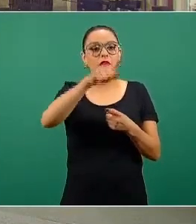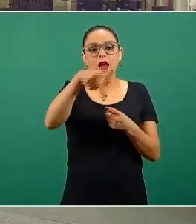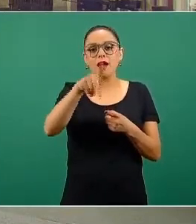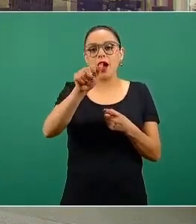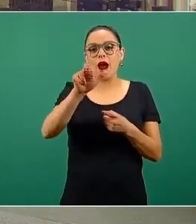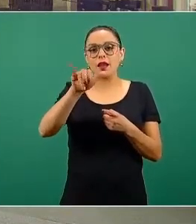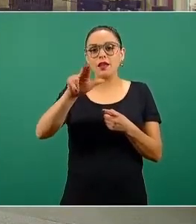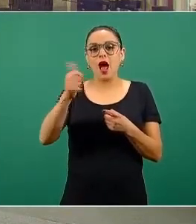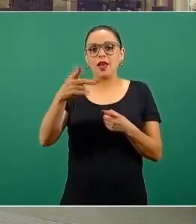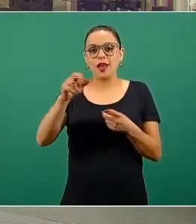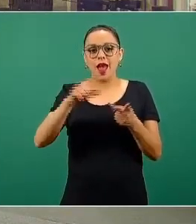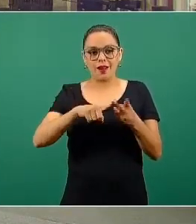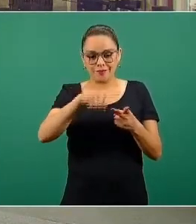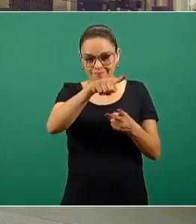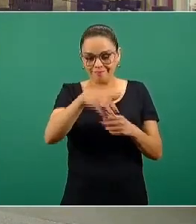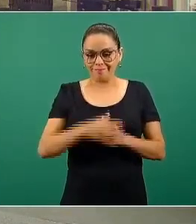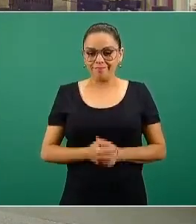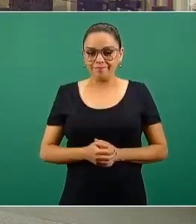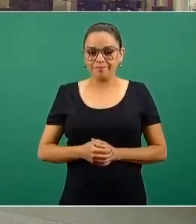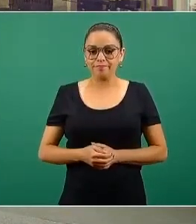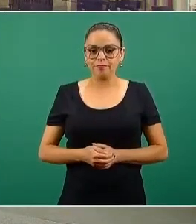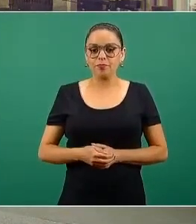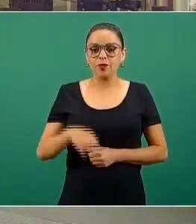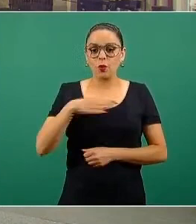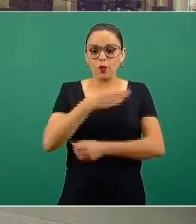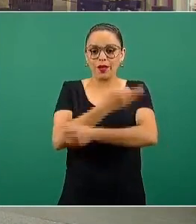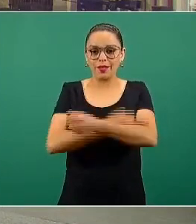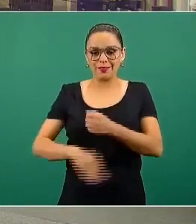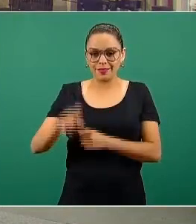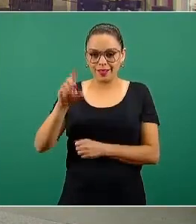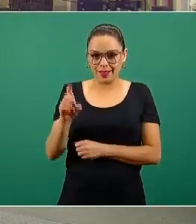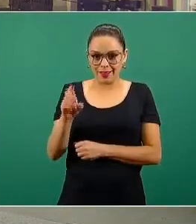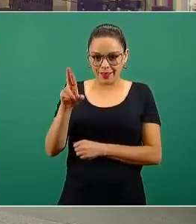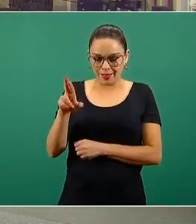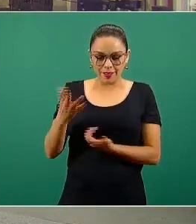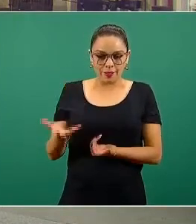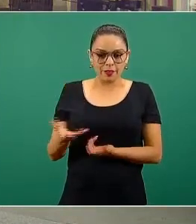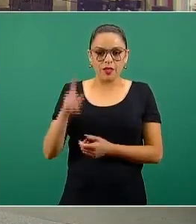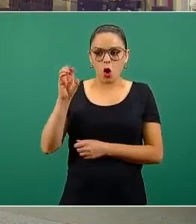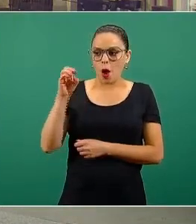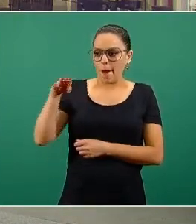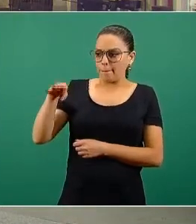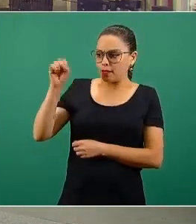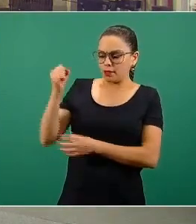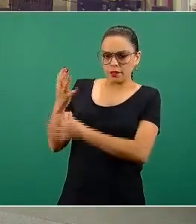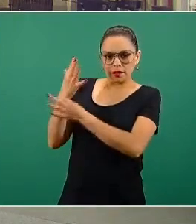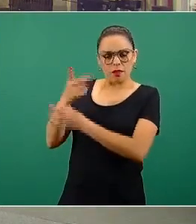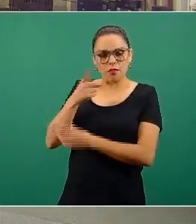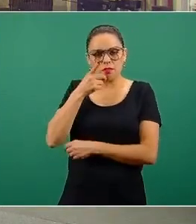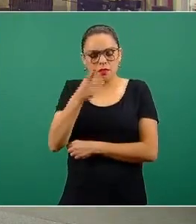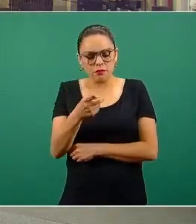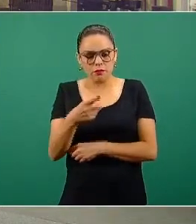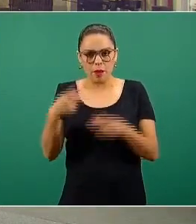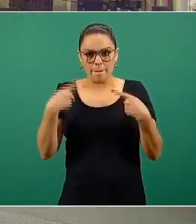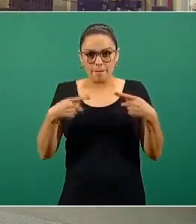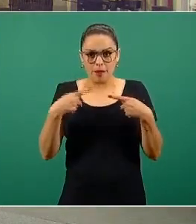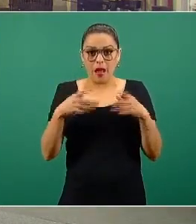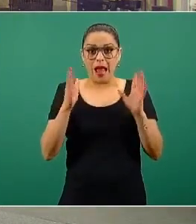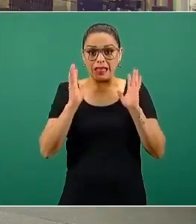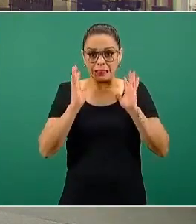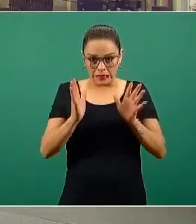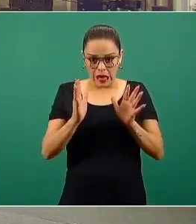Aguilar. Muy buenas tardes, doctores. Preguntarles, la Organización Mundial de la Salud señaló que aunque las personas se